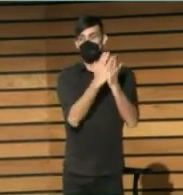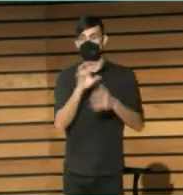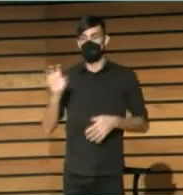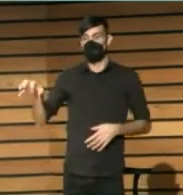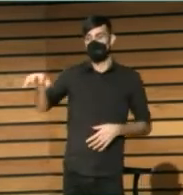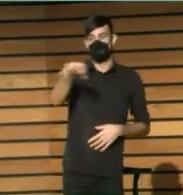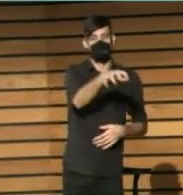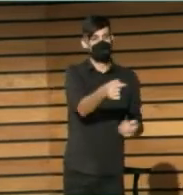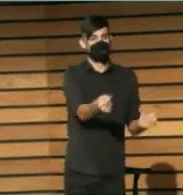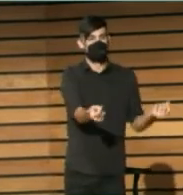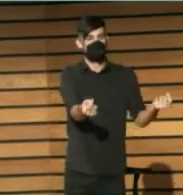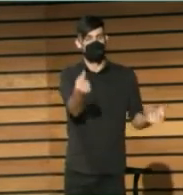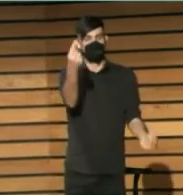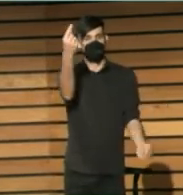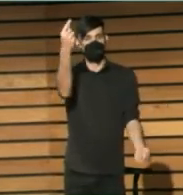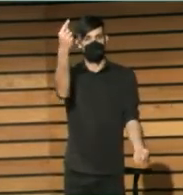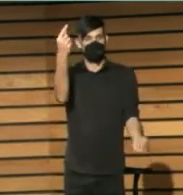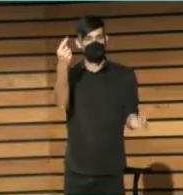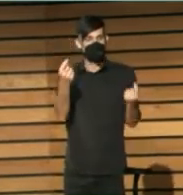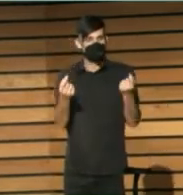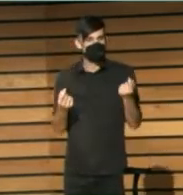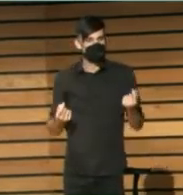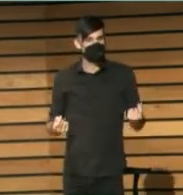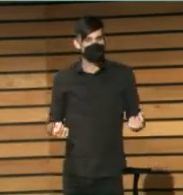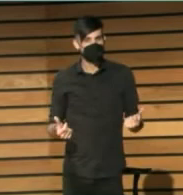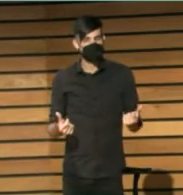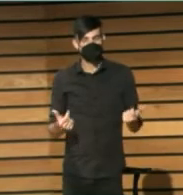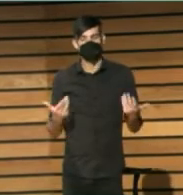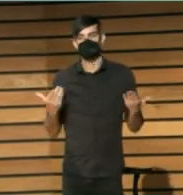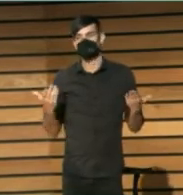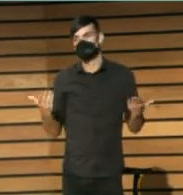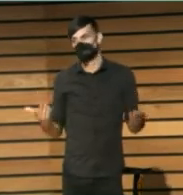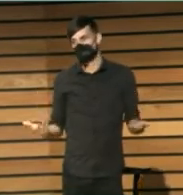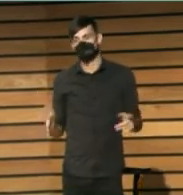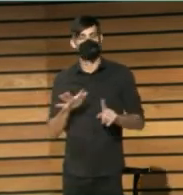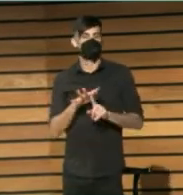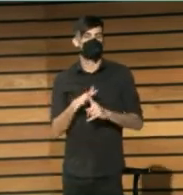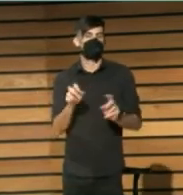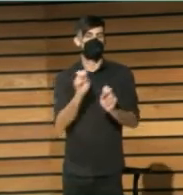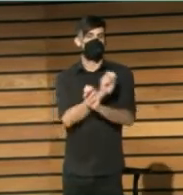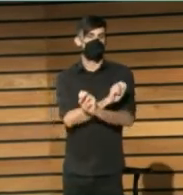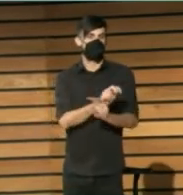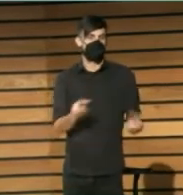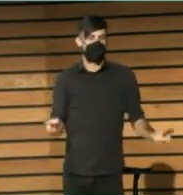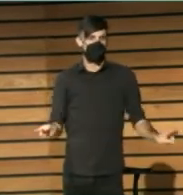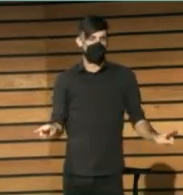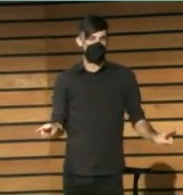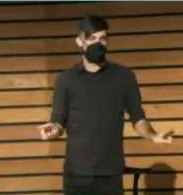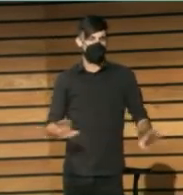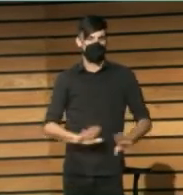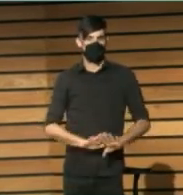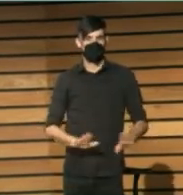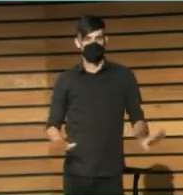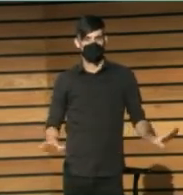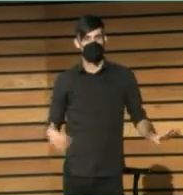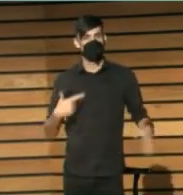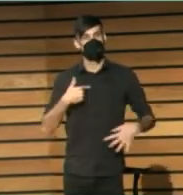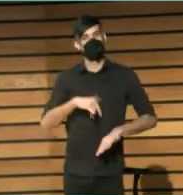y las cosas eran peores y era más difícil ser